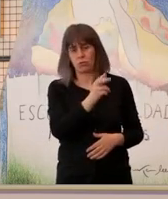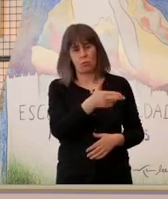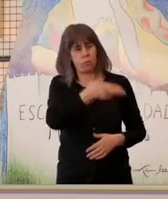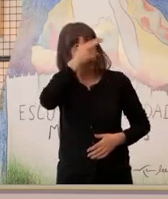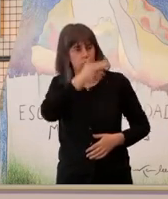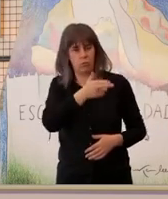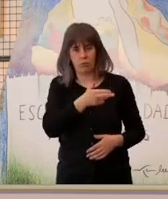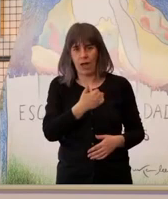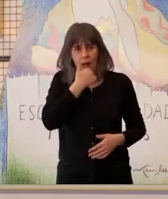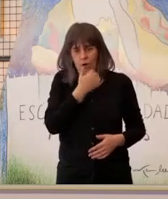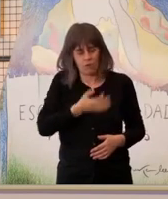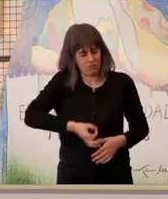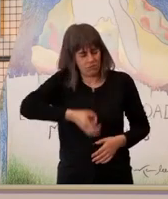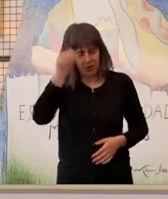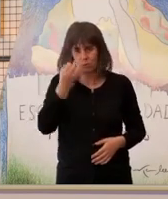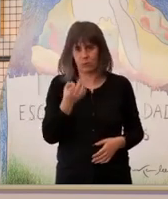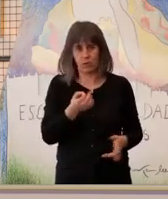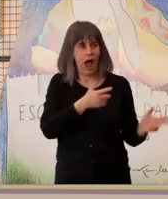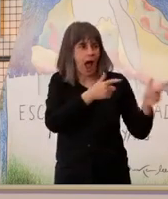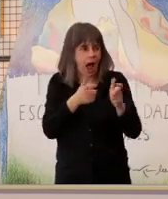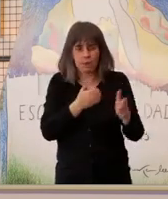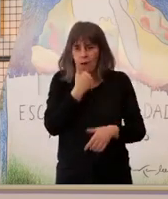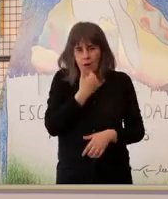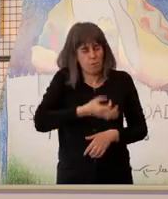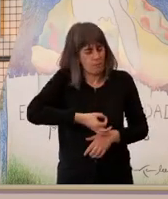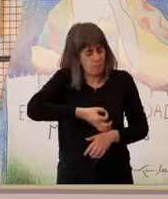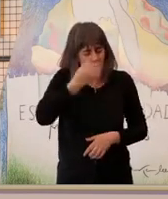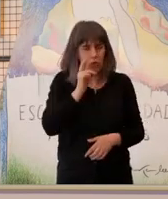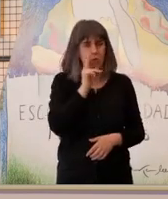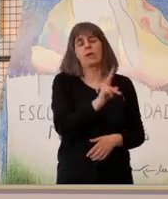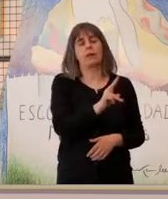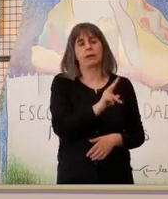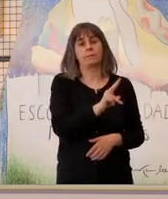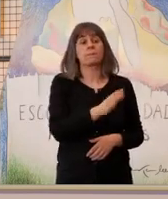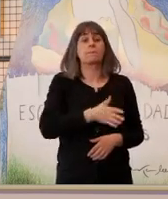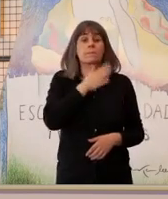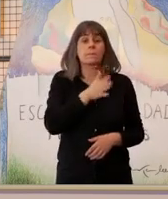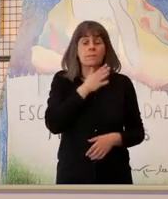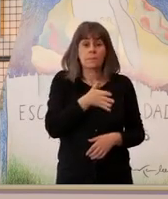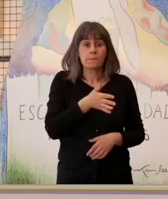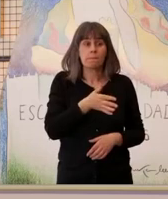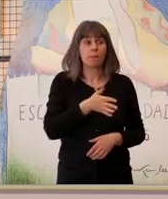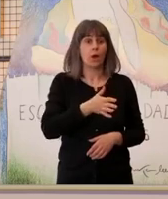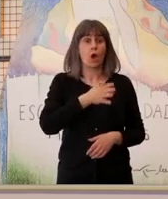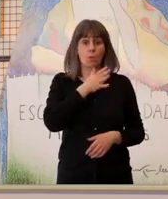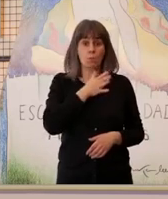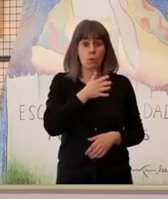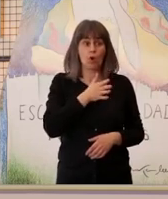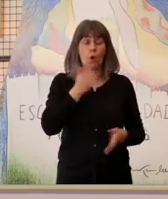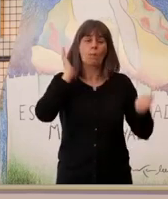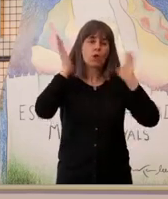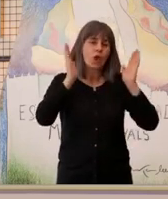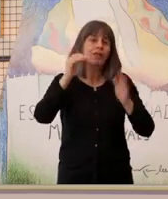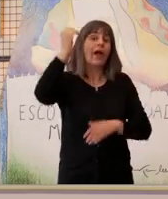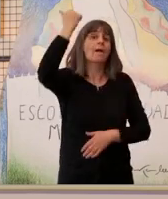por ejemplo Por qué Porque resulta que la violencia masculina